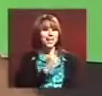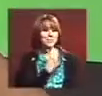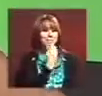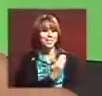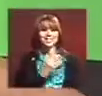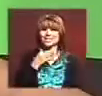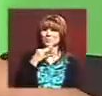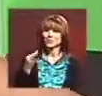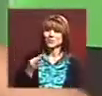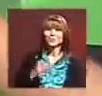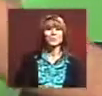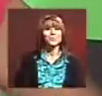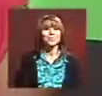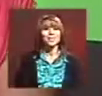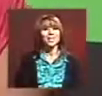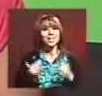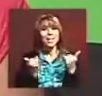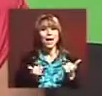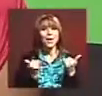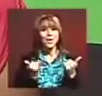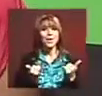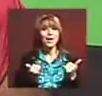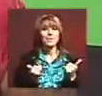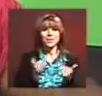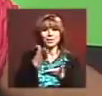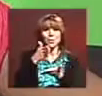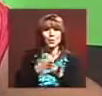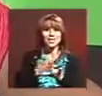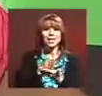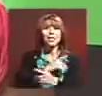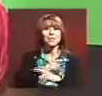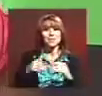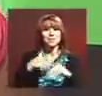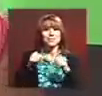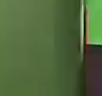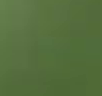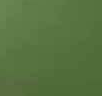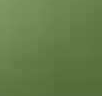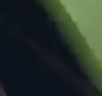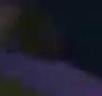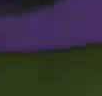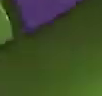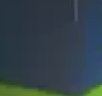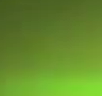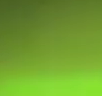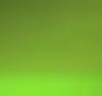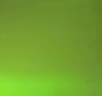muy amable. Gracias. Y ahora nos vamos a un corte, pero no se vaya.